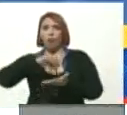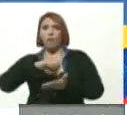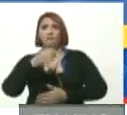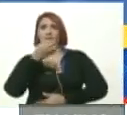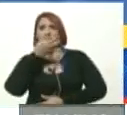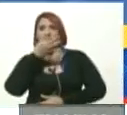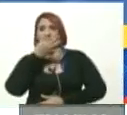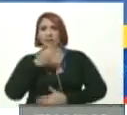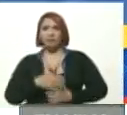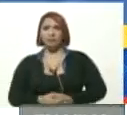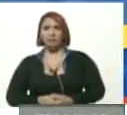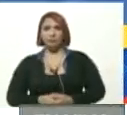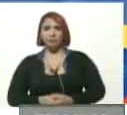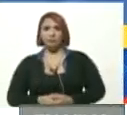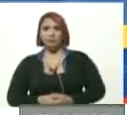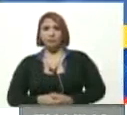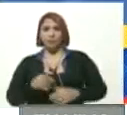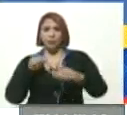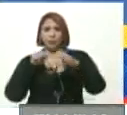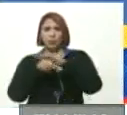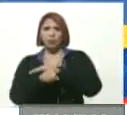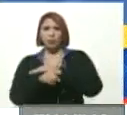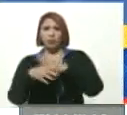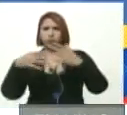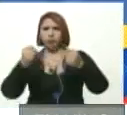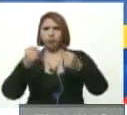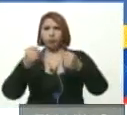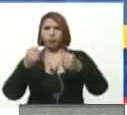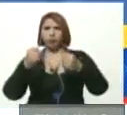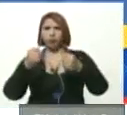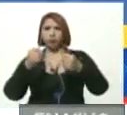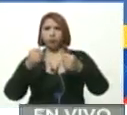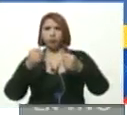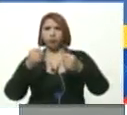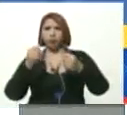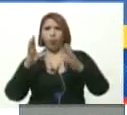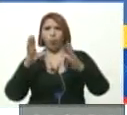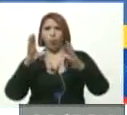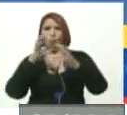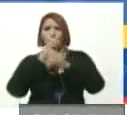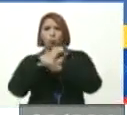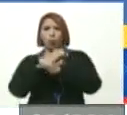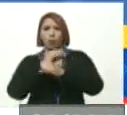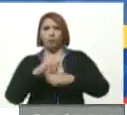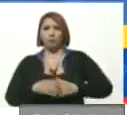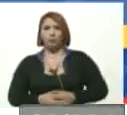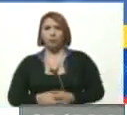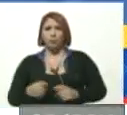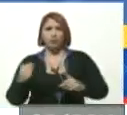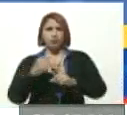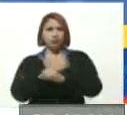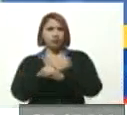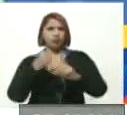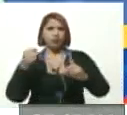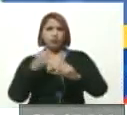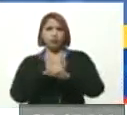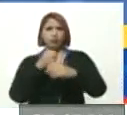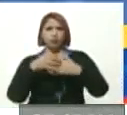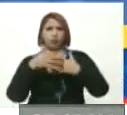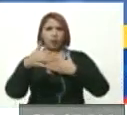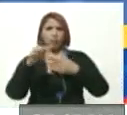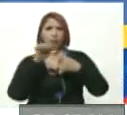Lo metieron en una pocilga oscura y lo torturaron durante